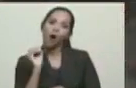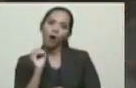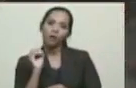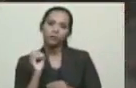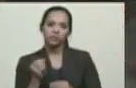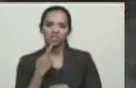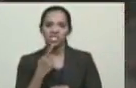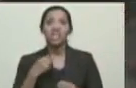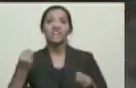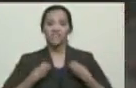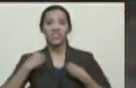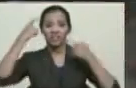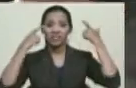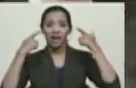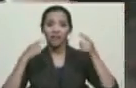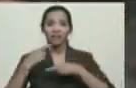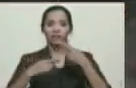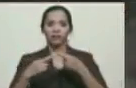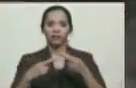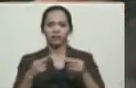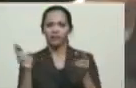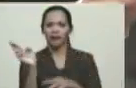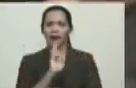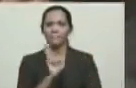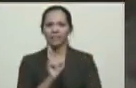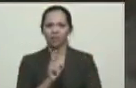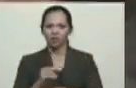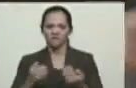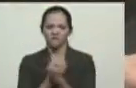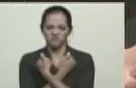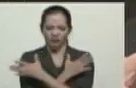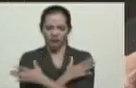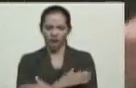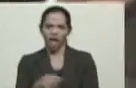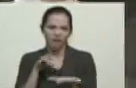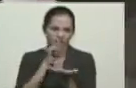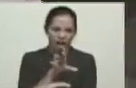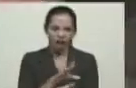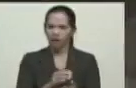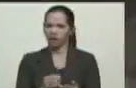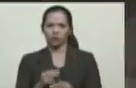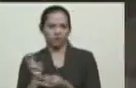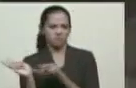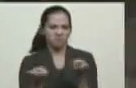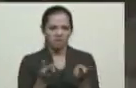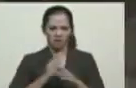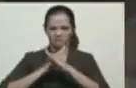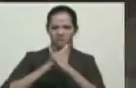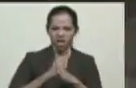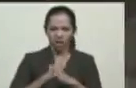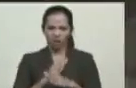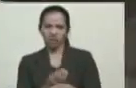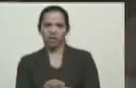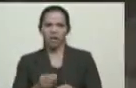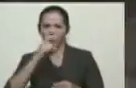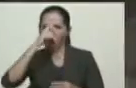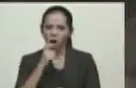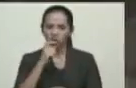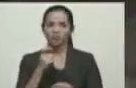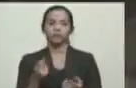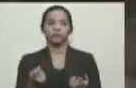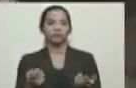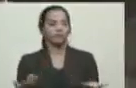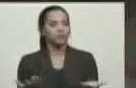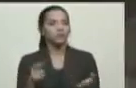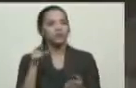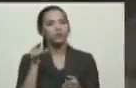dices, viva Chávez, viva la revolución, automáticamente te execran, no te invitan a los conciertos, te bloquean, te dan señales de odio, y sin embargo